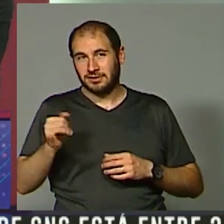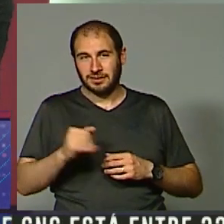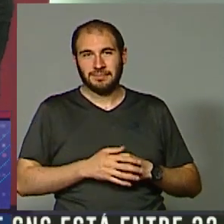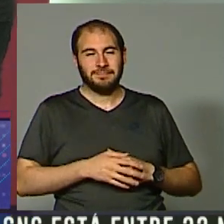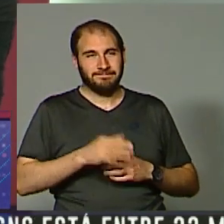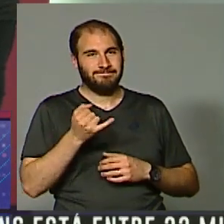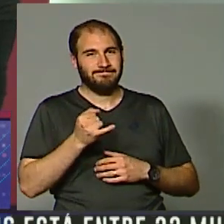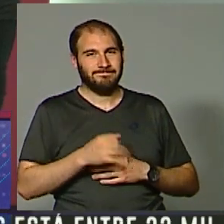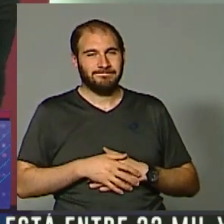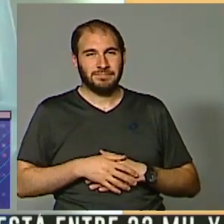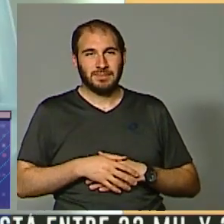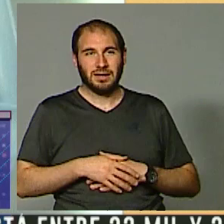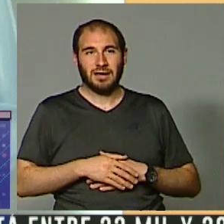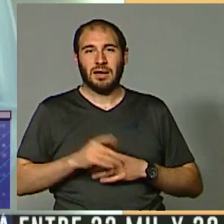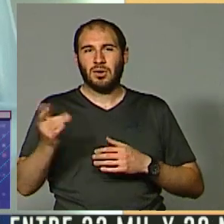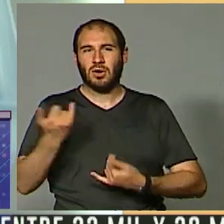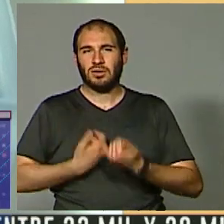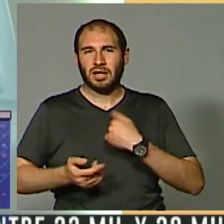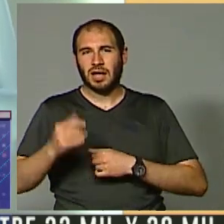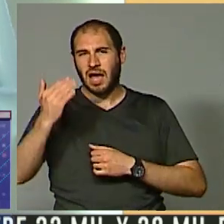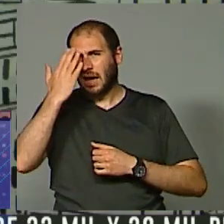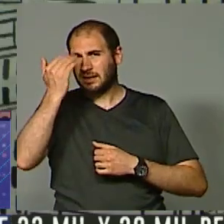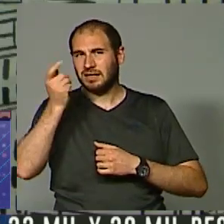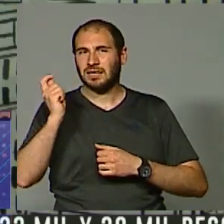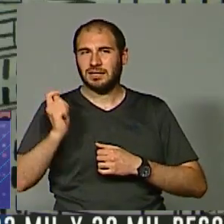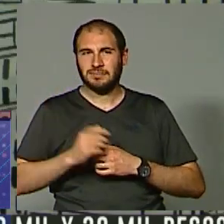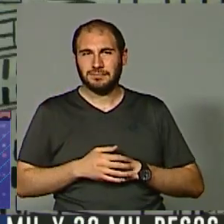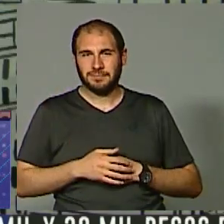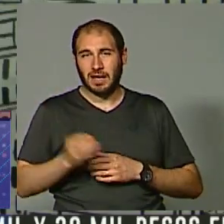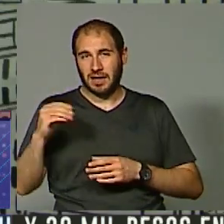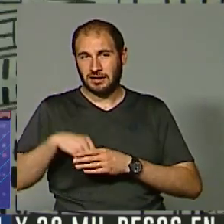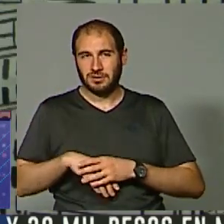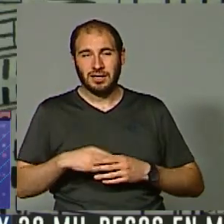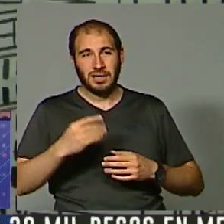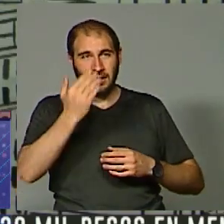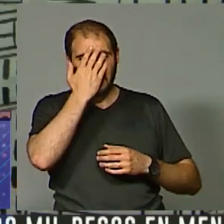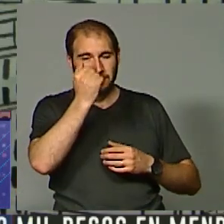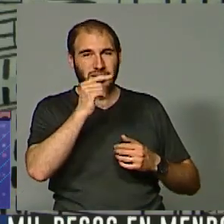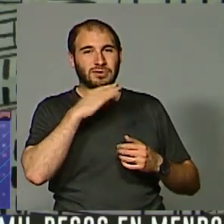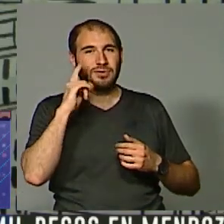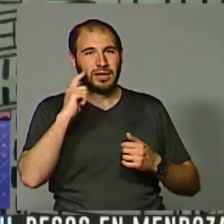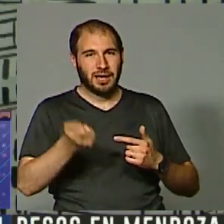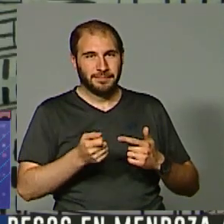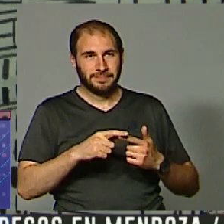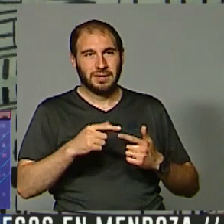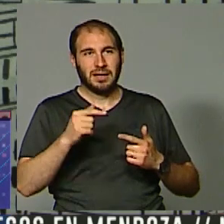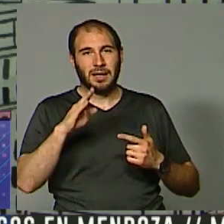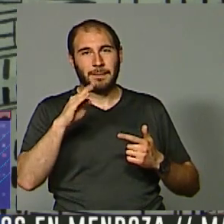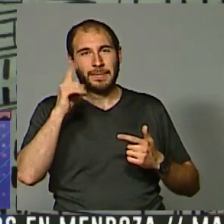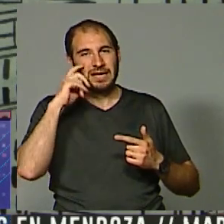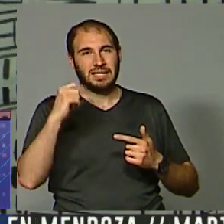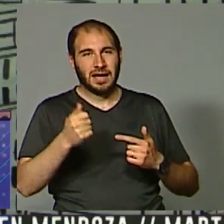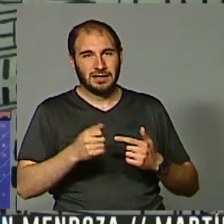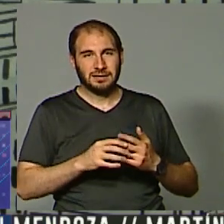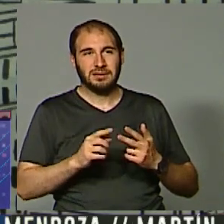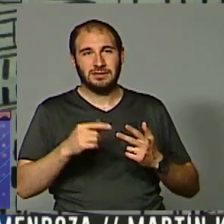verla, sí, tal cual. Bueno, decinos quiénes son las actrices que son parte de esta obra. Las actrices son Julia Gómez y Melina Ruiz. Y